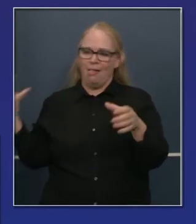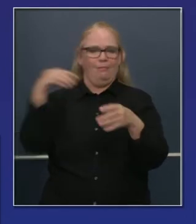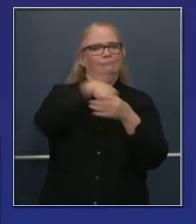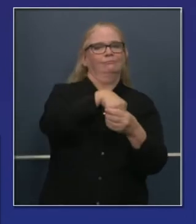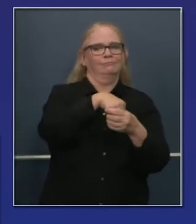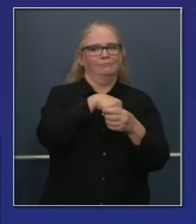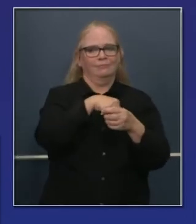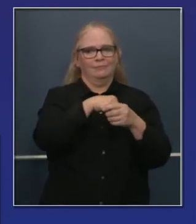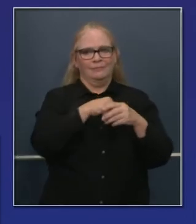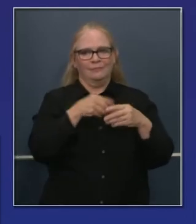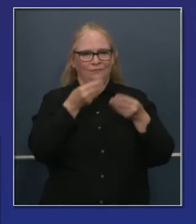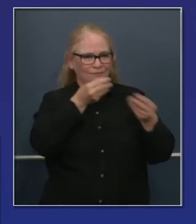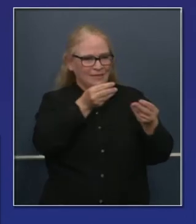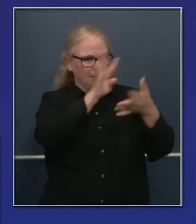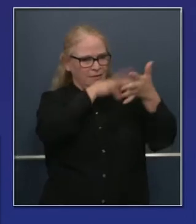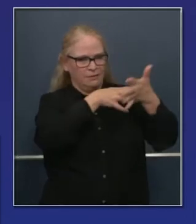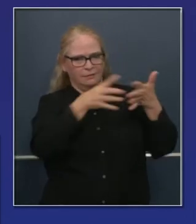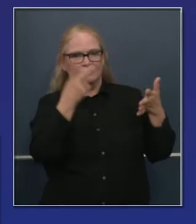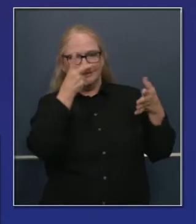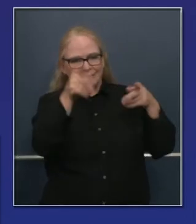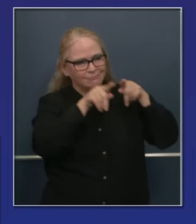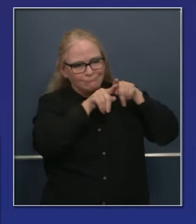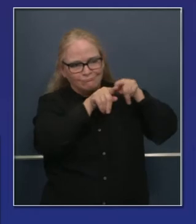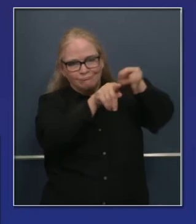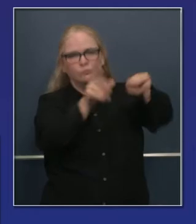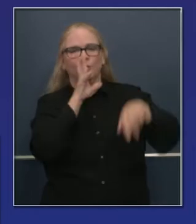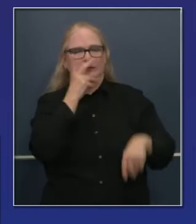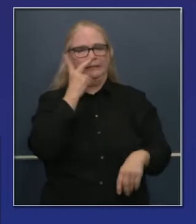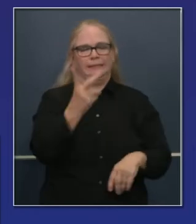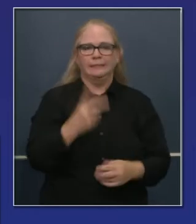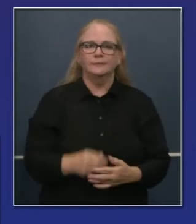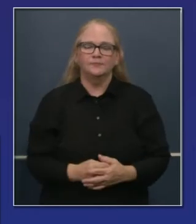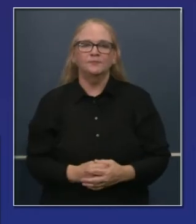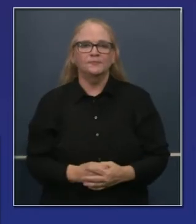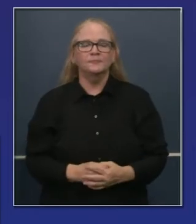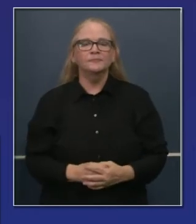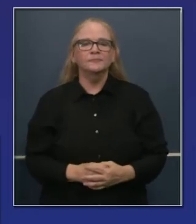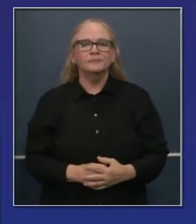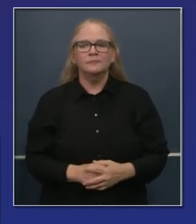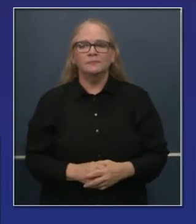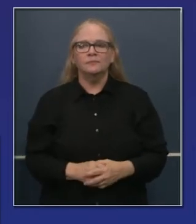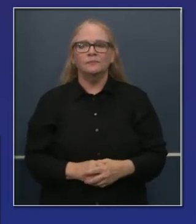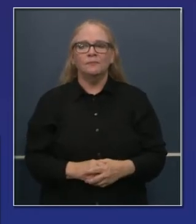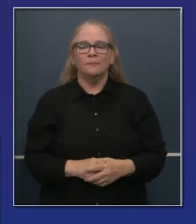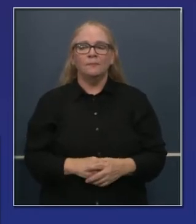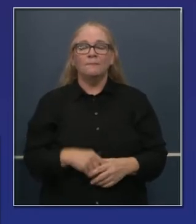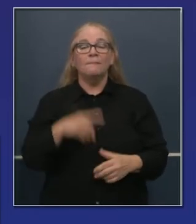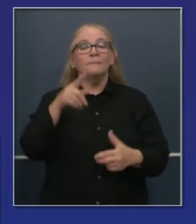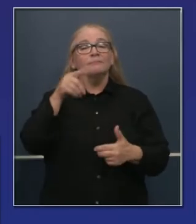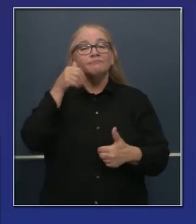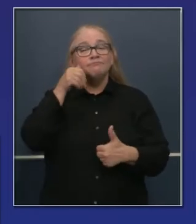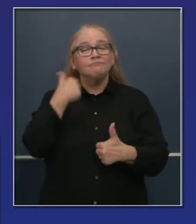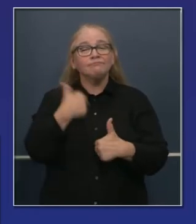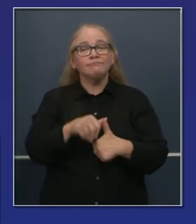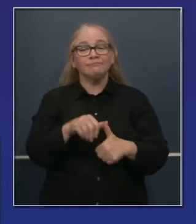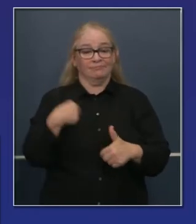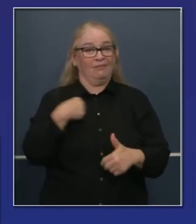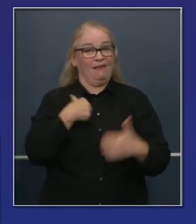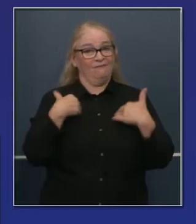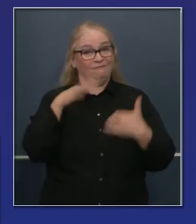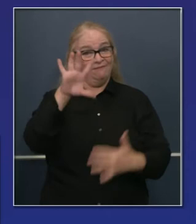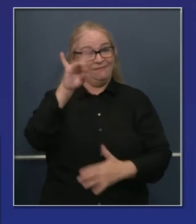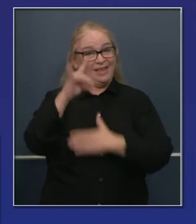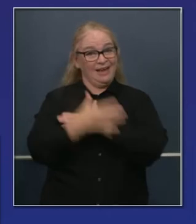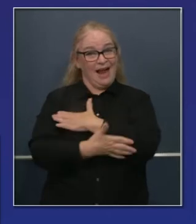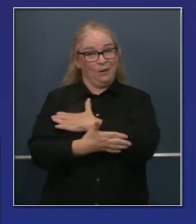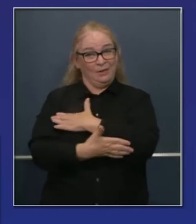también les prometimos a ustedes que íbamos a llegar a regresar a la lista de monitoreo de condado 58